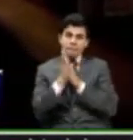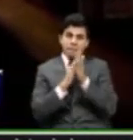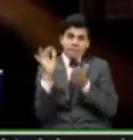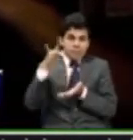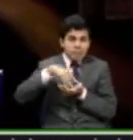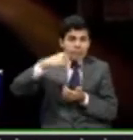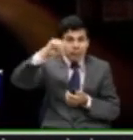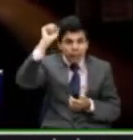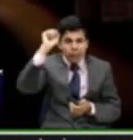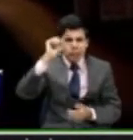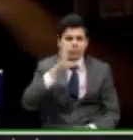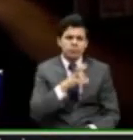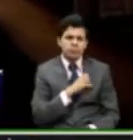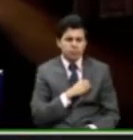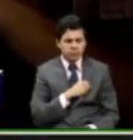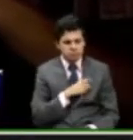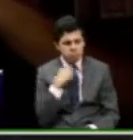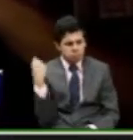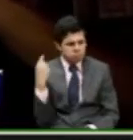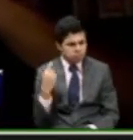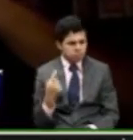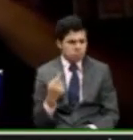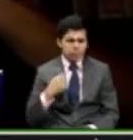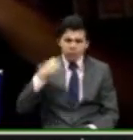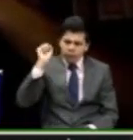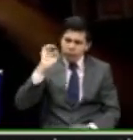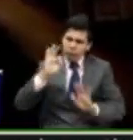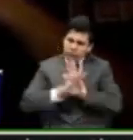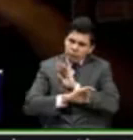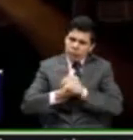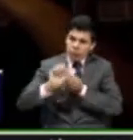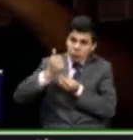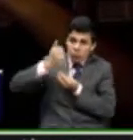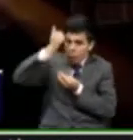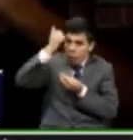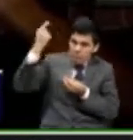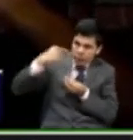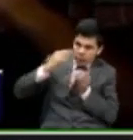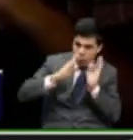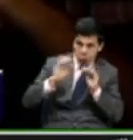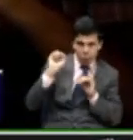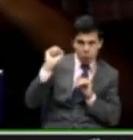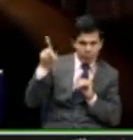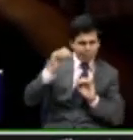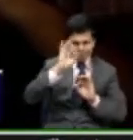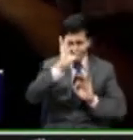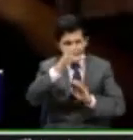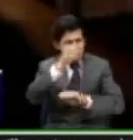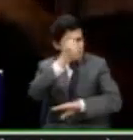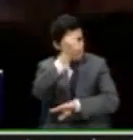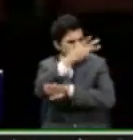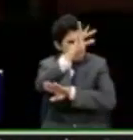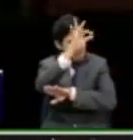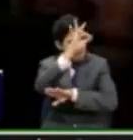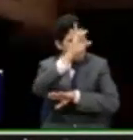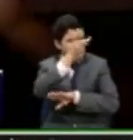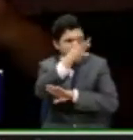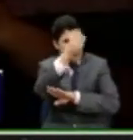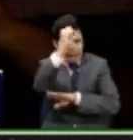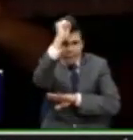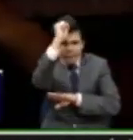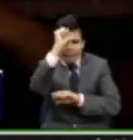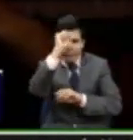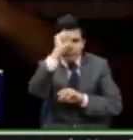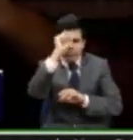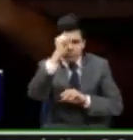más con partidos bien planteados por el profe, partidos que son muy inteligentes y que por eso nos van de las manos por detalles muy bobos. Concretar los goles y